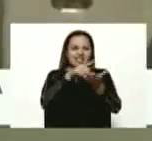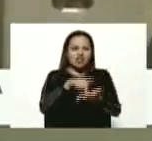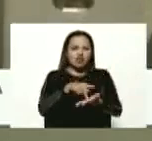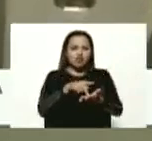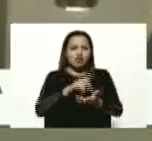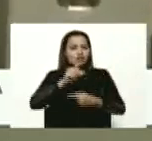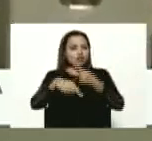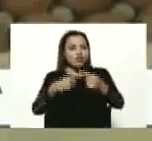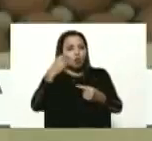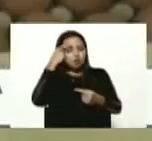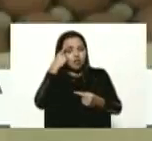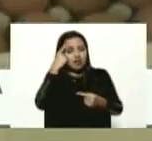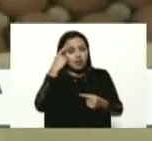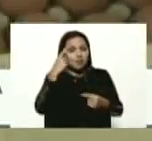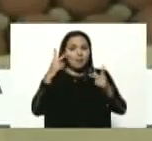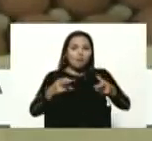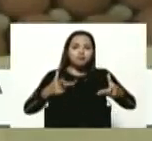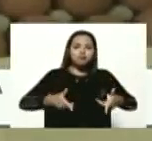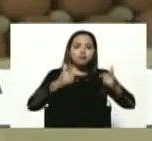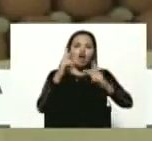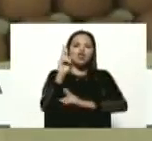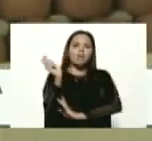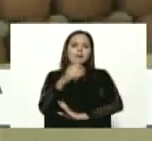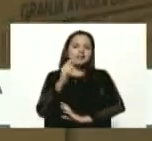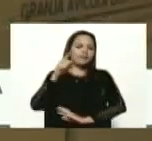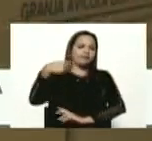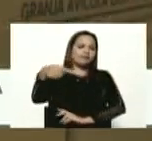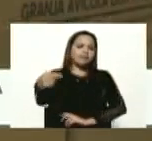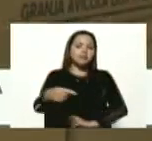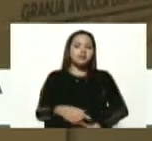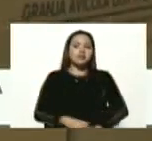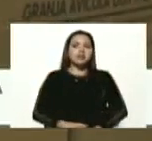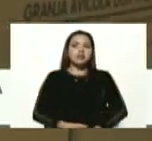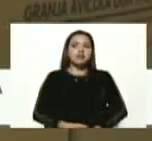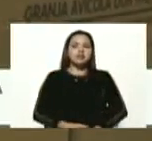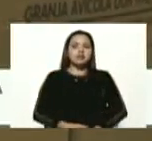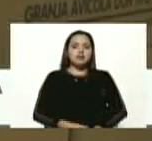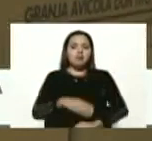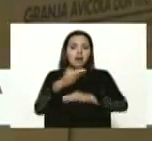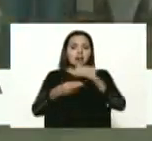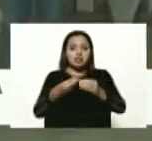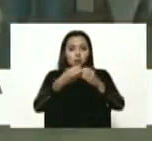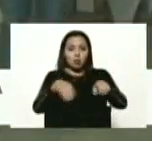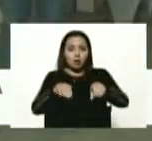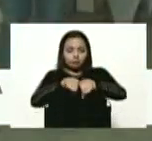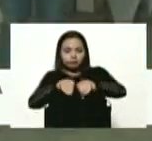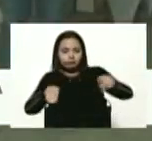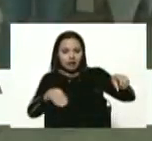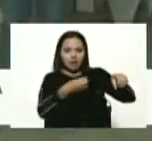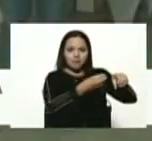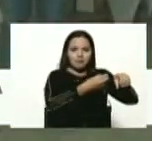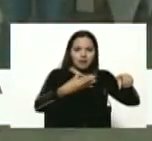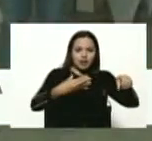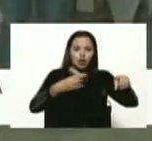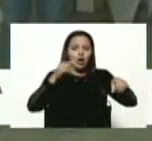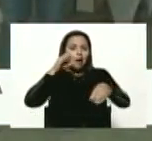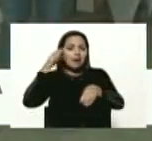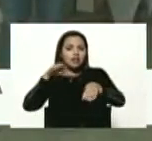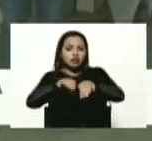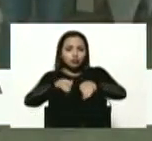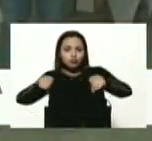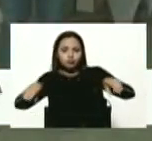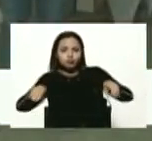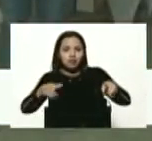en 2 meses. La planta de huevo producto, que vamos a quebrar el huevo y separamos yema con clara. Eso va para